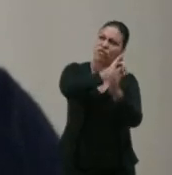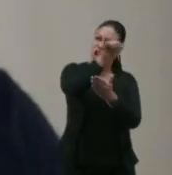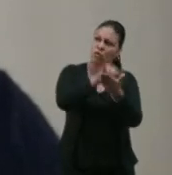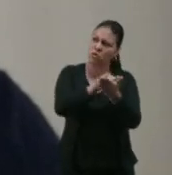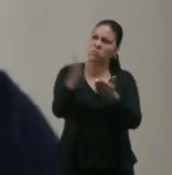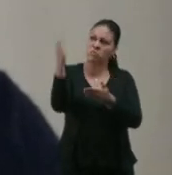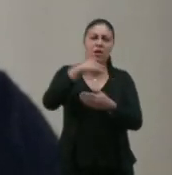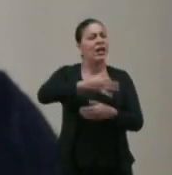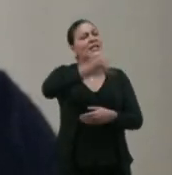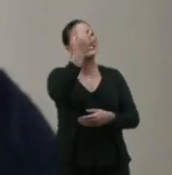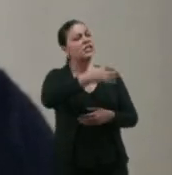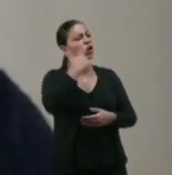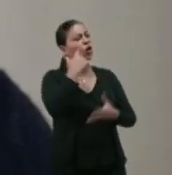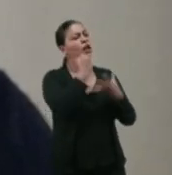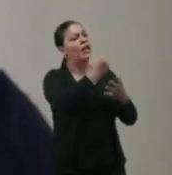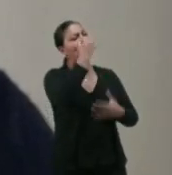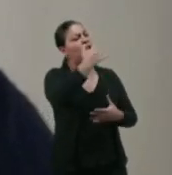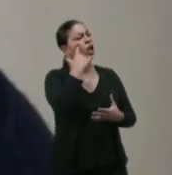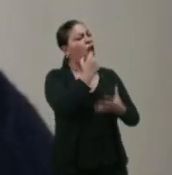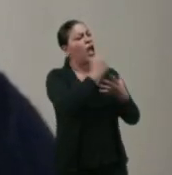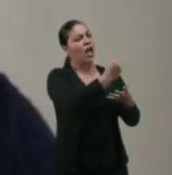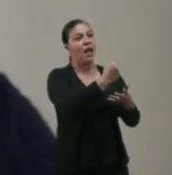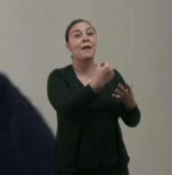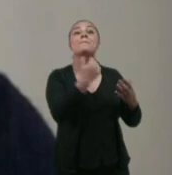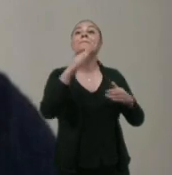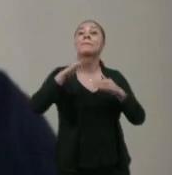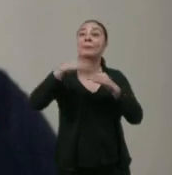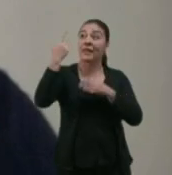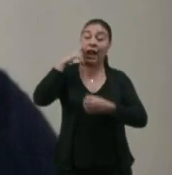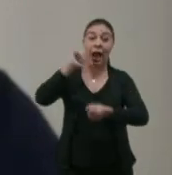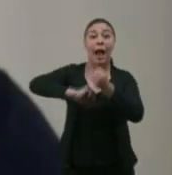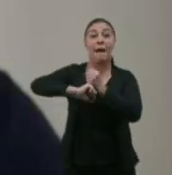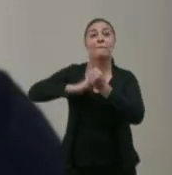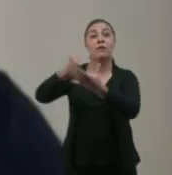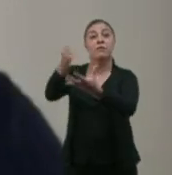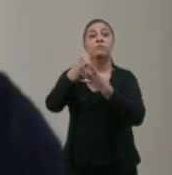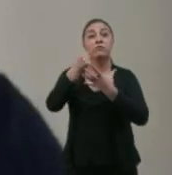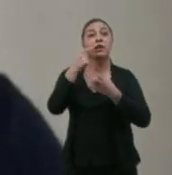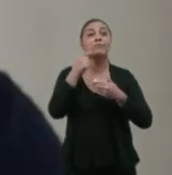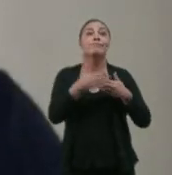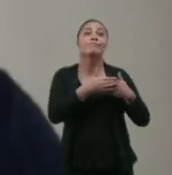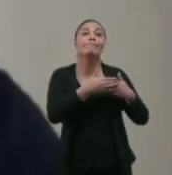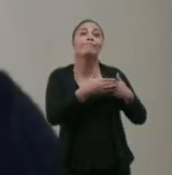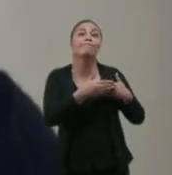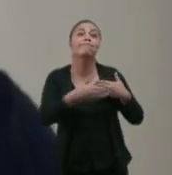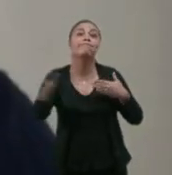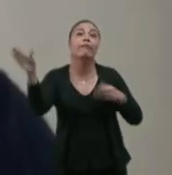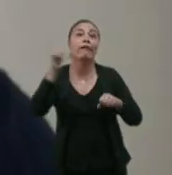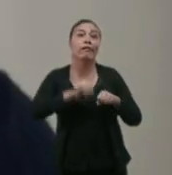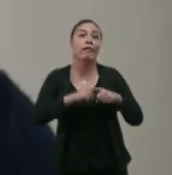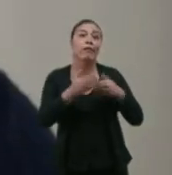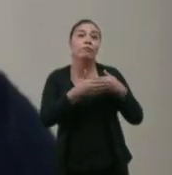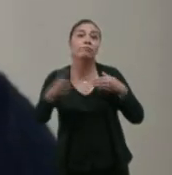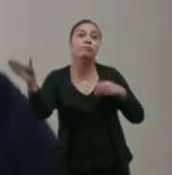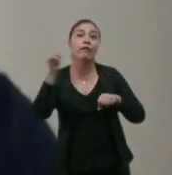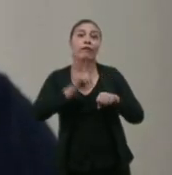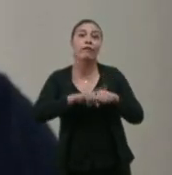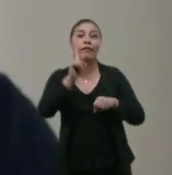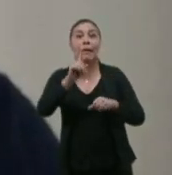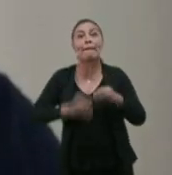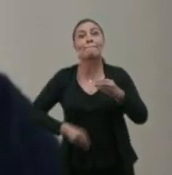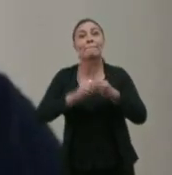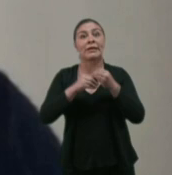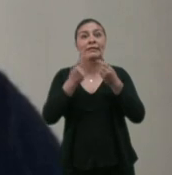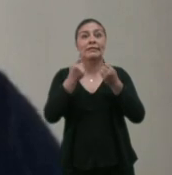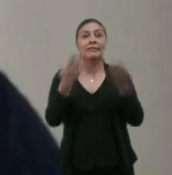terminó invirtiendo, pero luego costó muchísimo más tiempo, muchísimo más dinero, y muchísimo más